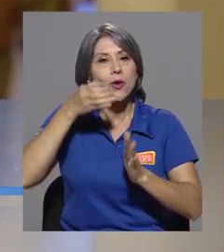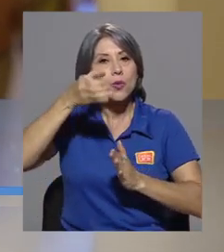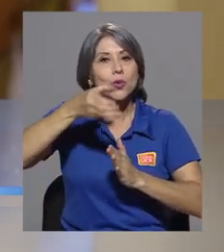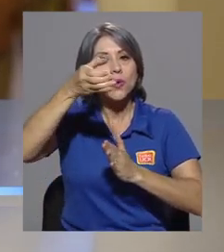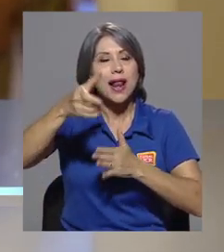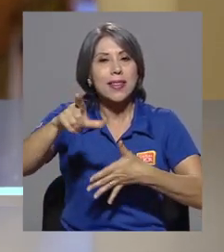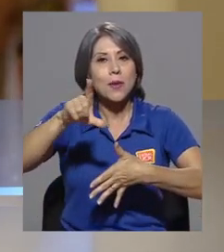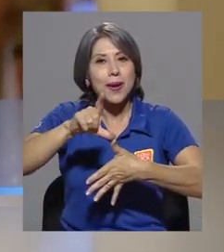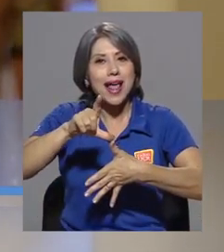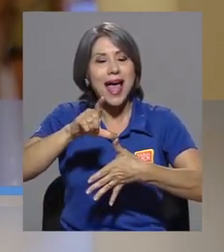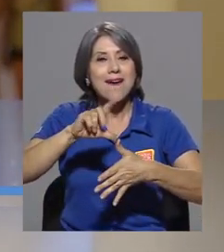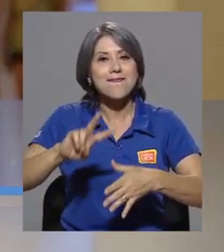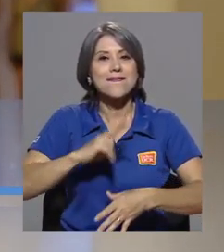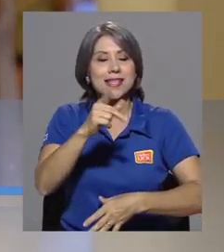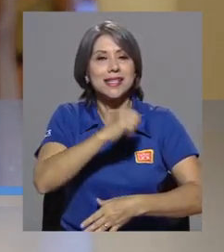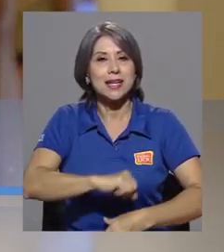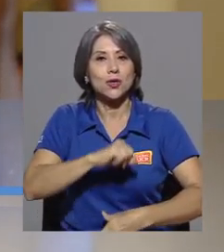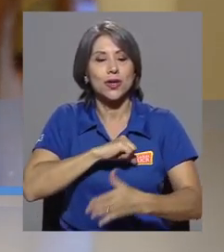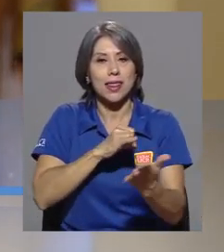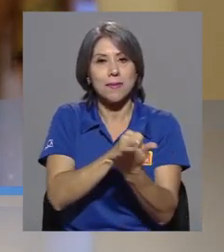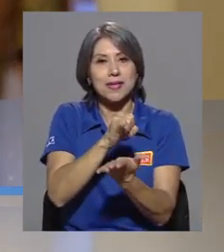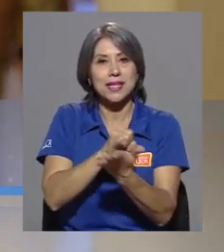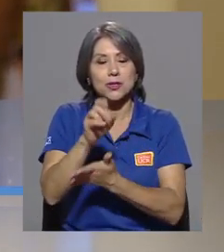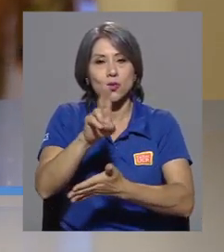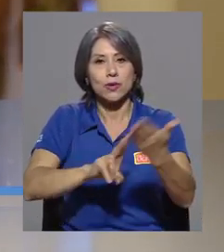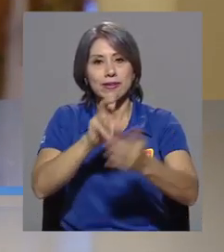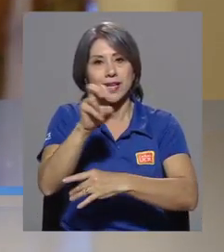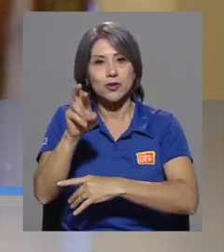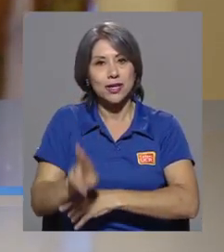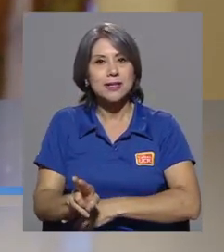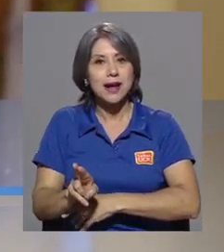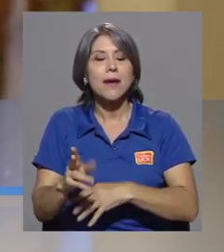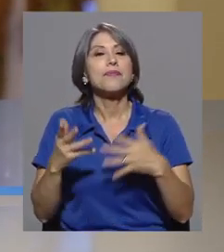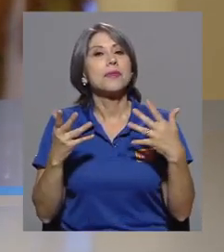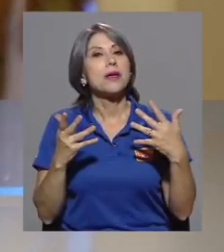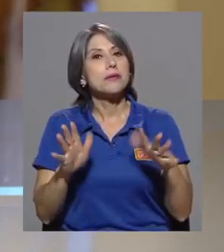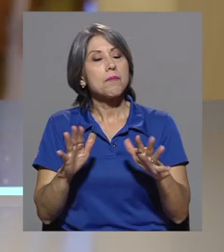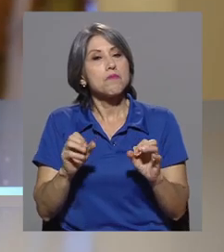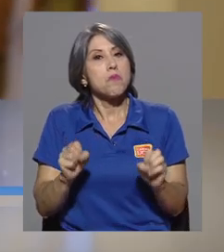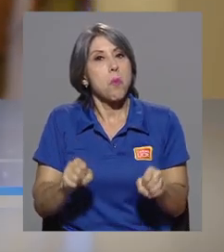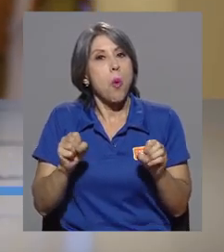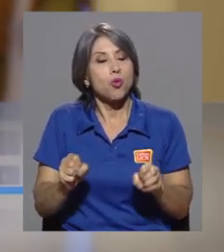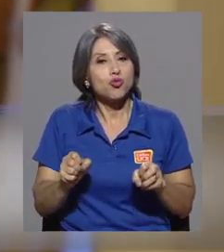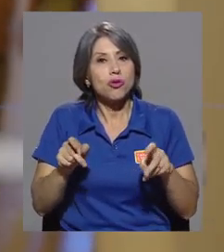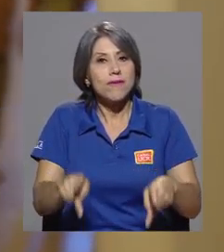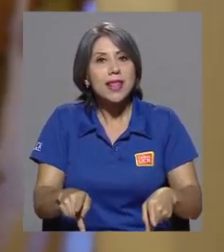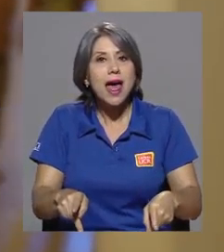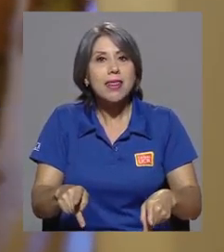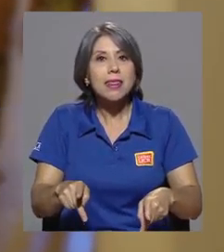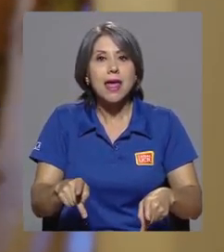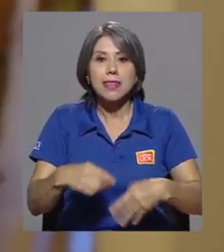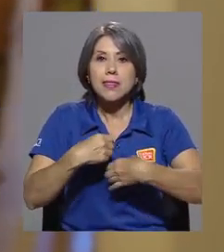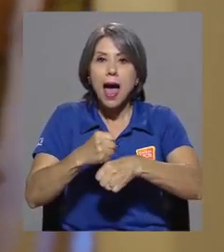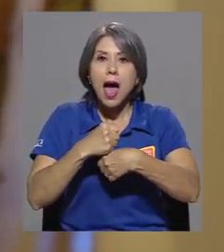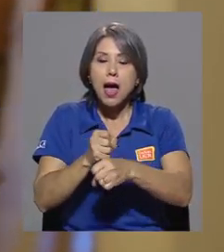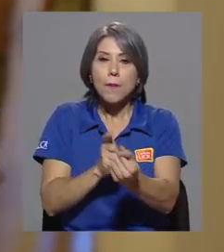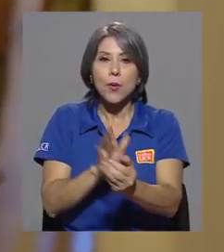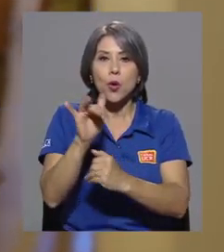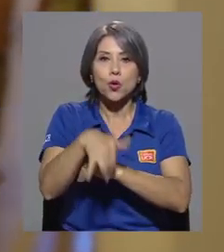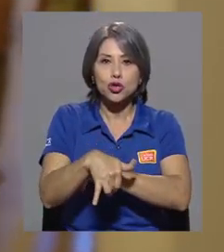la Vicerrectoría de Investigación de la Universidad de Costa Rica, surgió la posibilidad de construir un